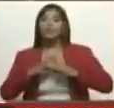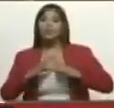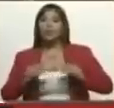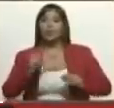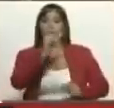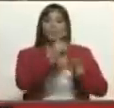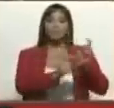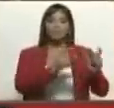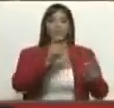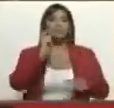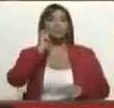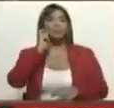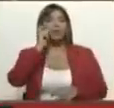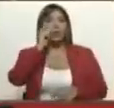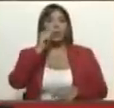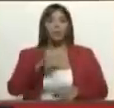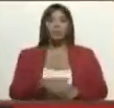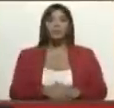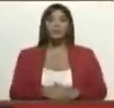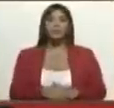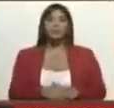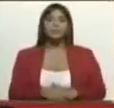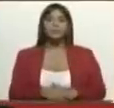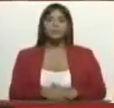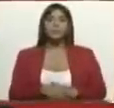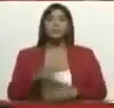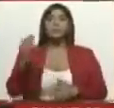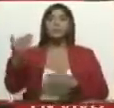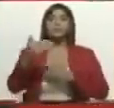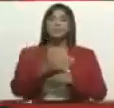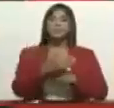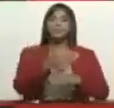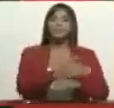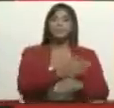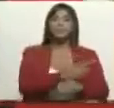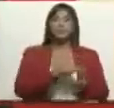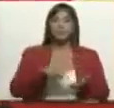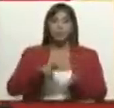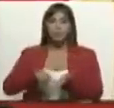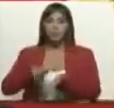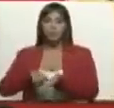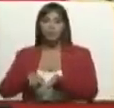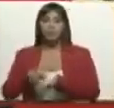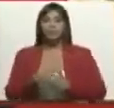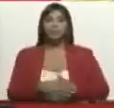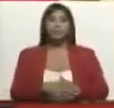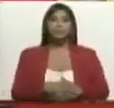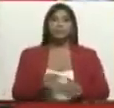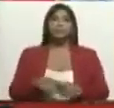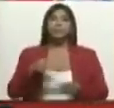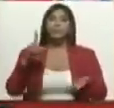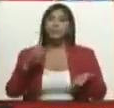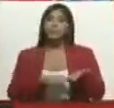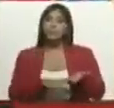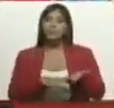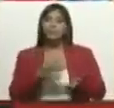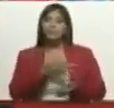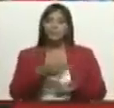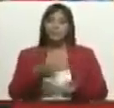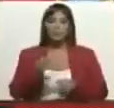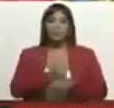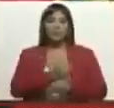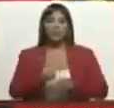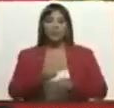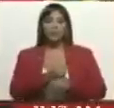soldados y soldadas que han venido cumpliendo de manera eximia sus